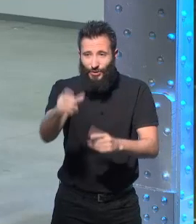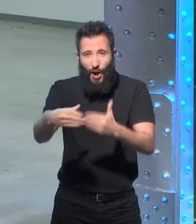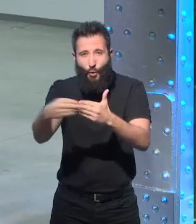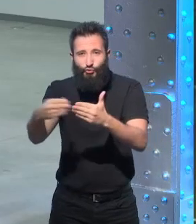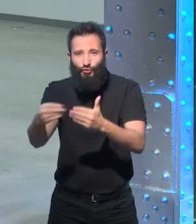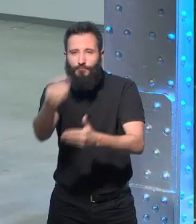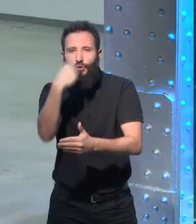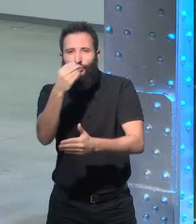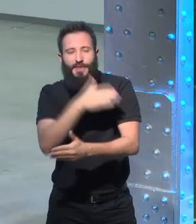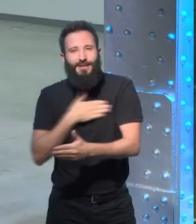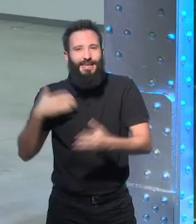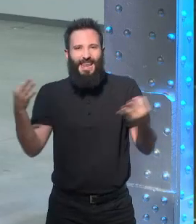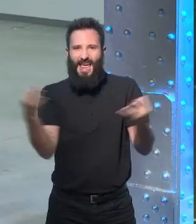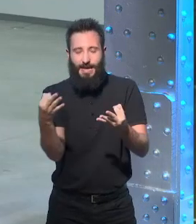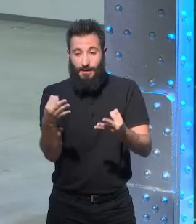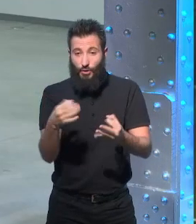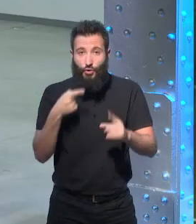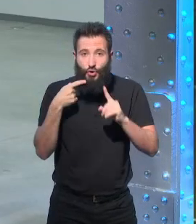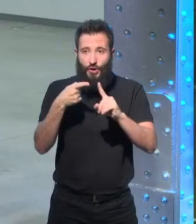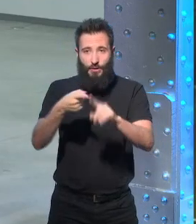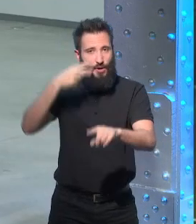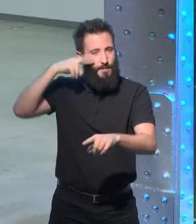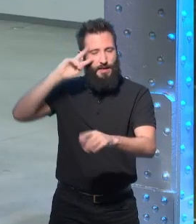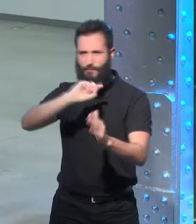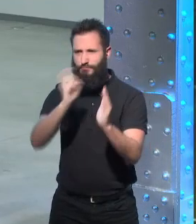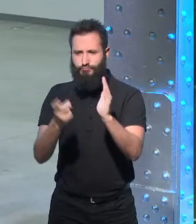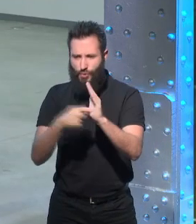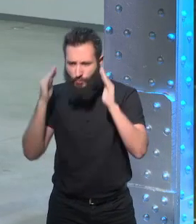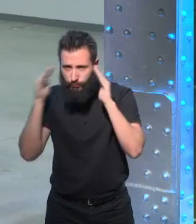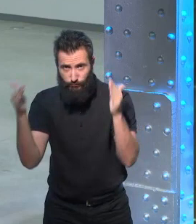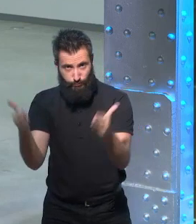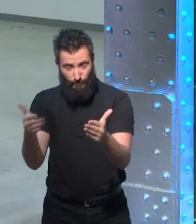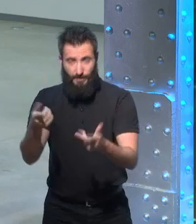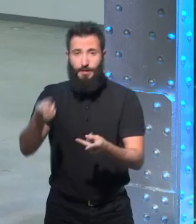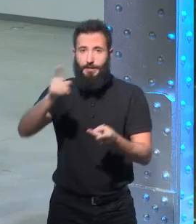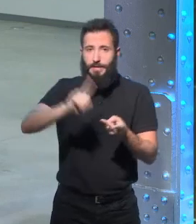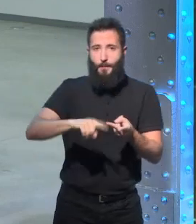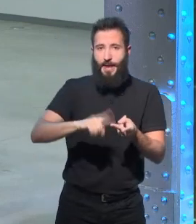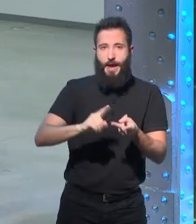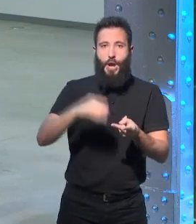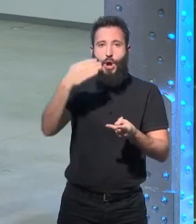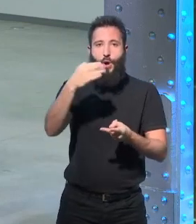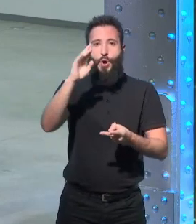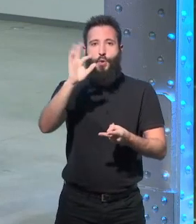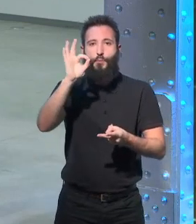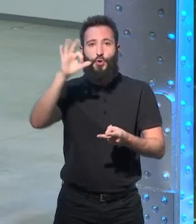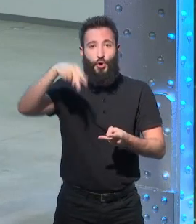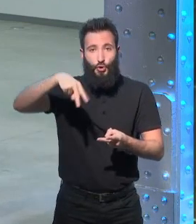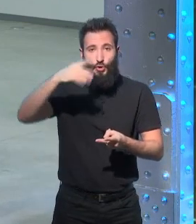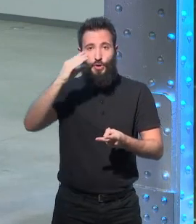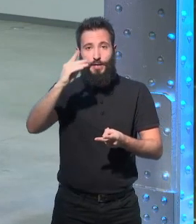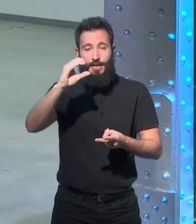el consumidor y en generar una experiencia concreta en ese consumidor. También los growth hackers. Los growth hackers son